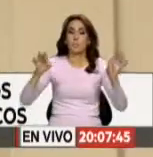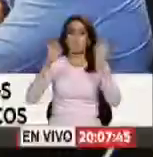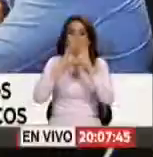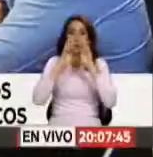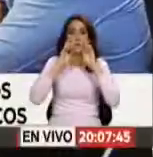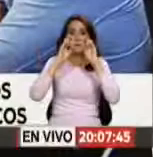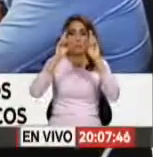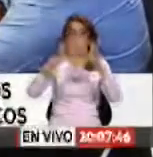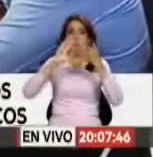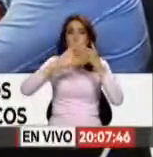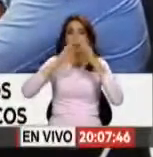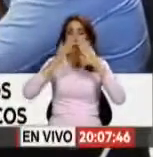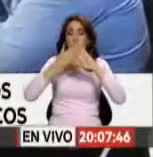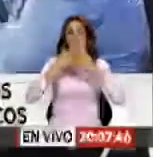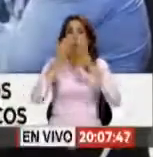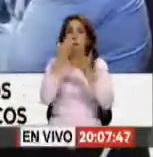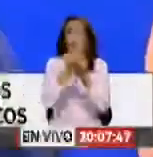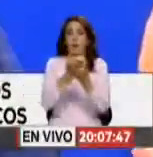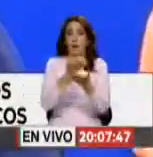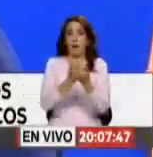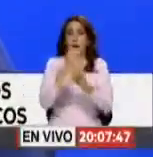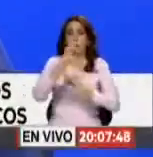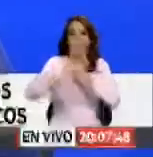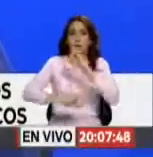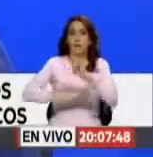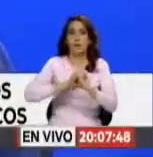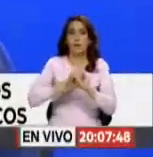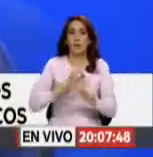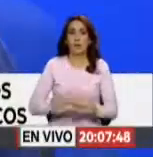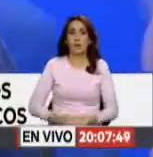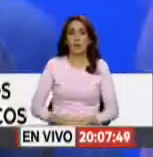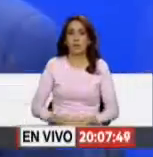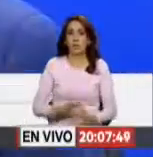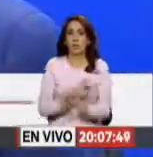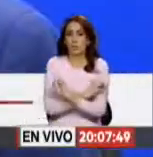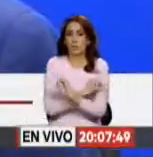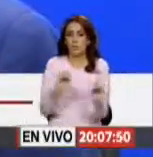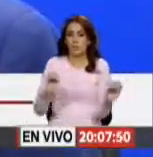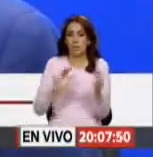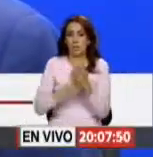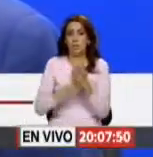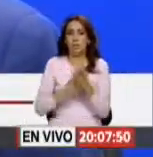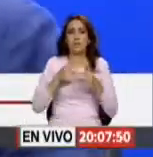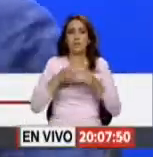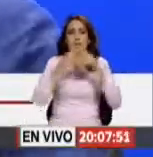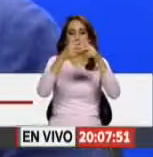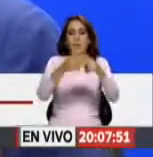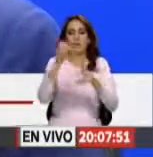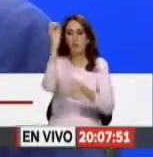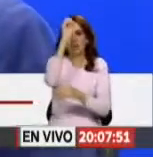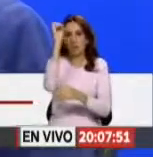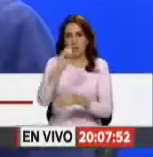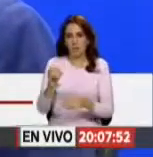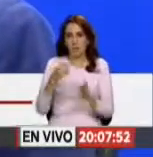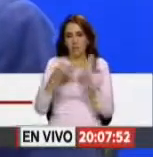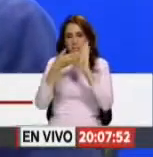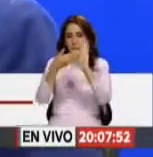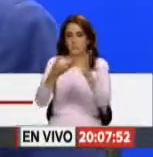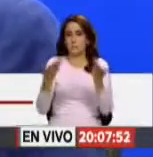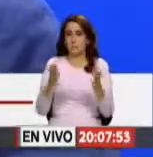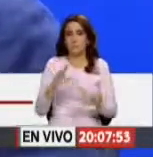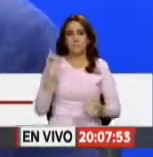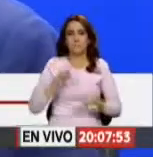de la comunidad financiera internacional. Se acabó el chulco, prestando el 10 al 11%. No, es que eso le digo a los